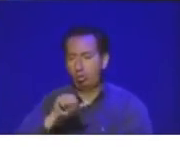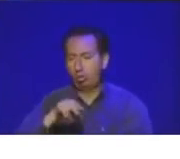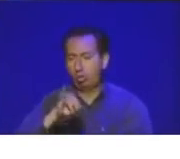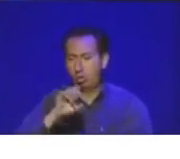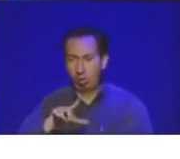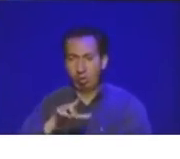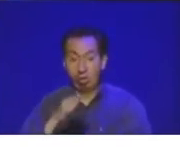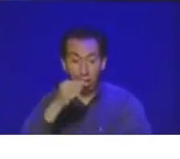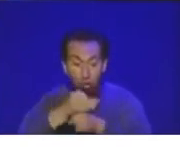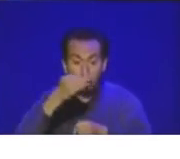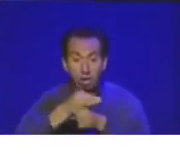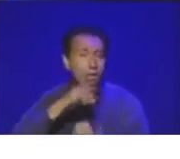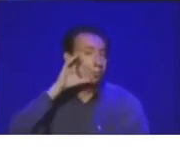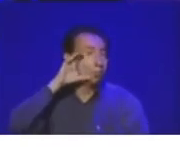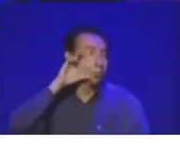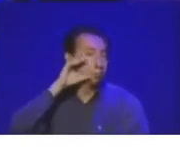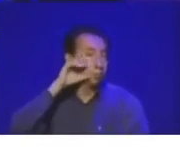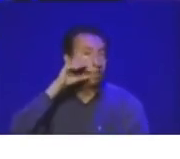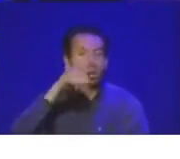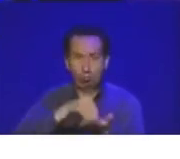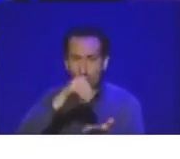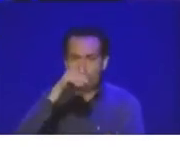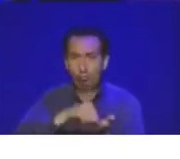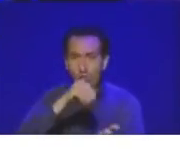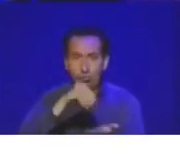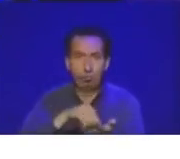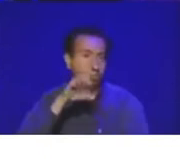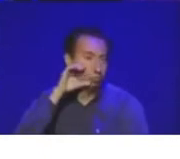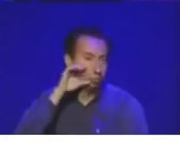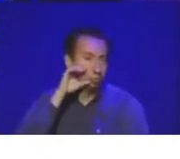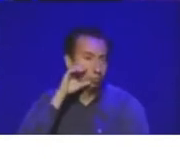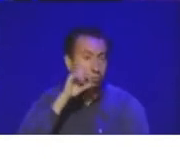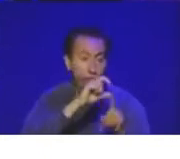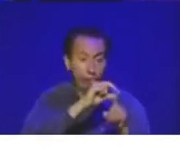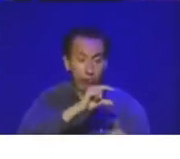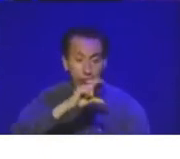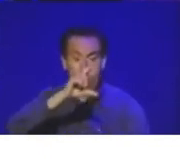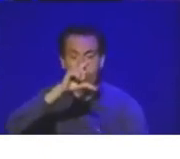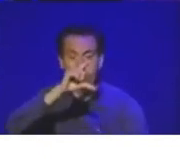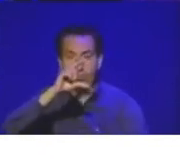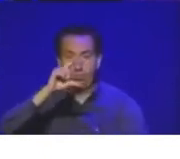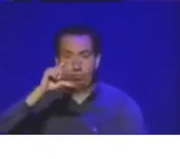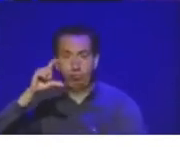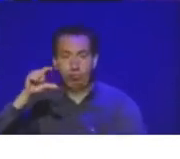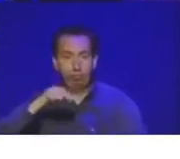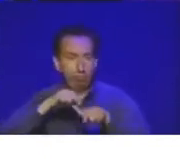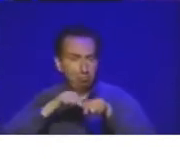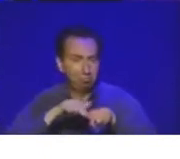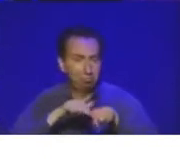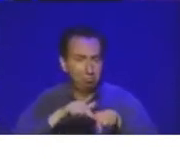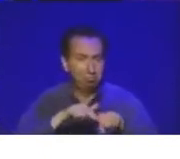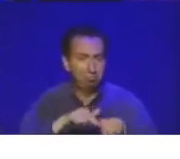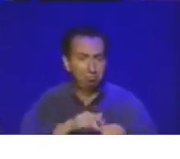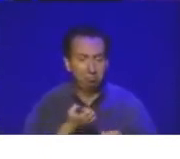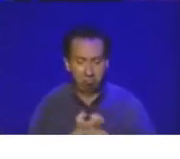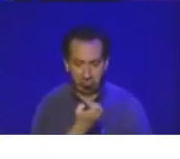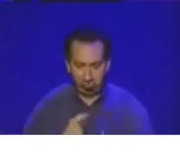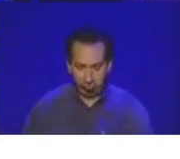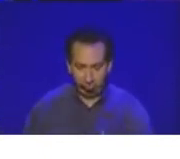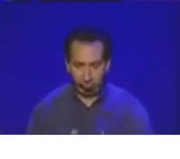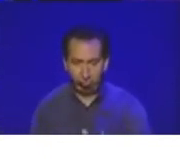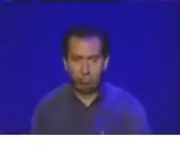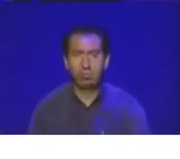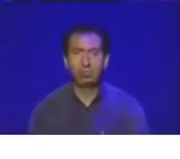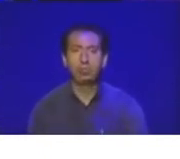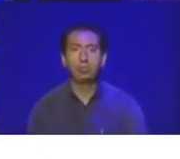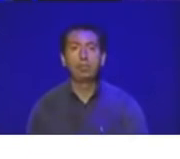personas en un espacio abierto y en el caso de ser ceremonias religiosas deben ser con el 25% del cupo del recinto. El subsecretario de